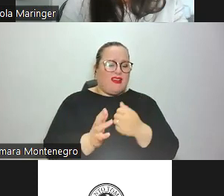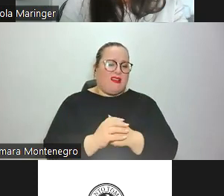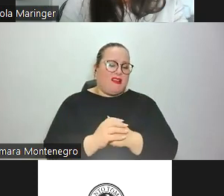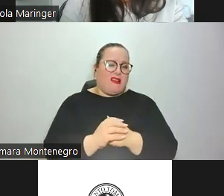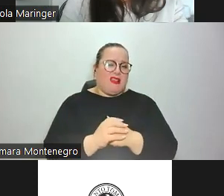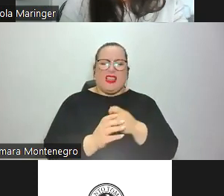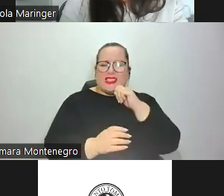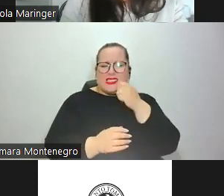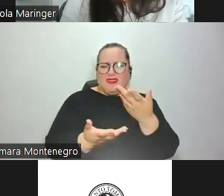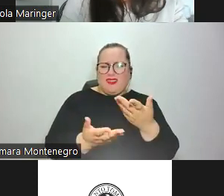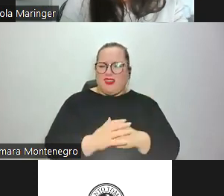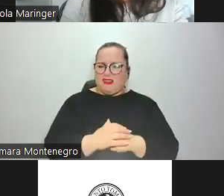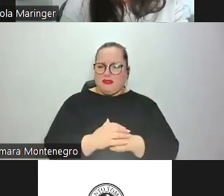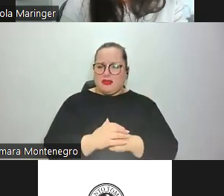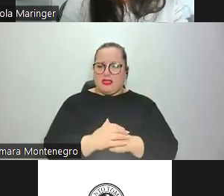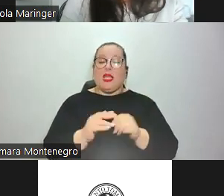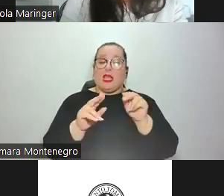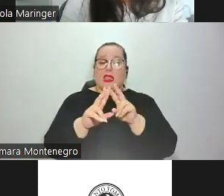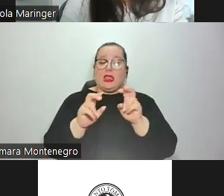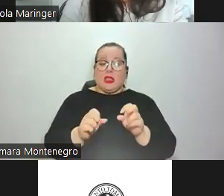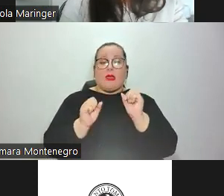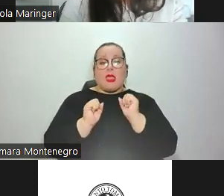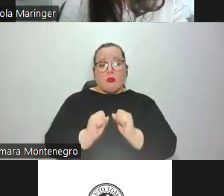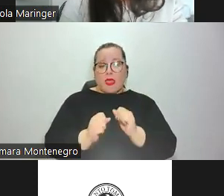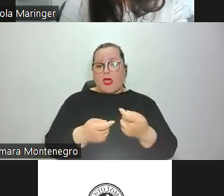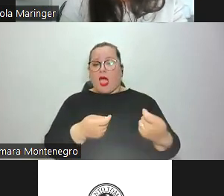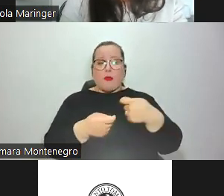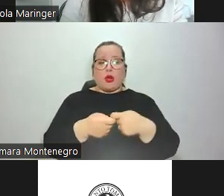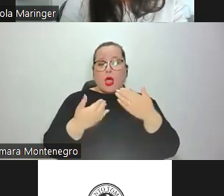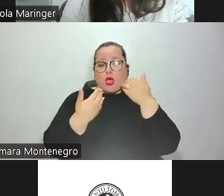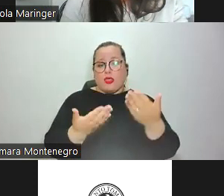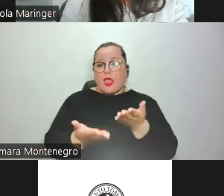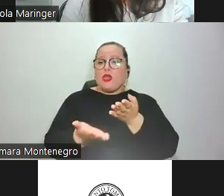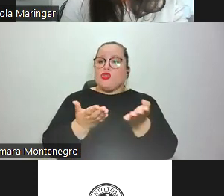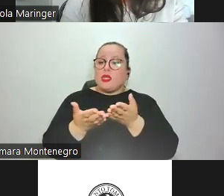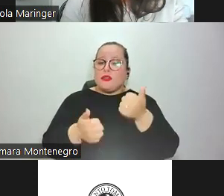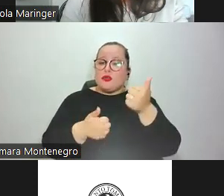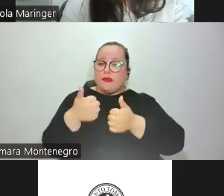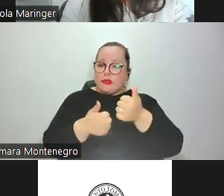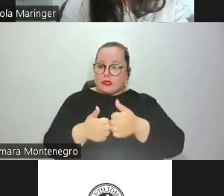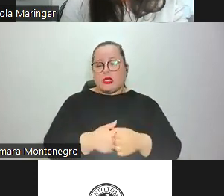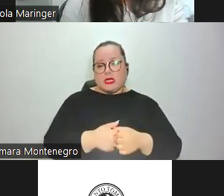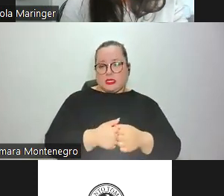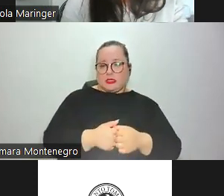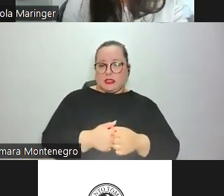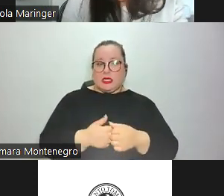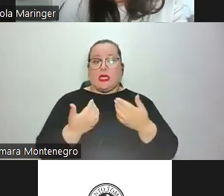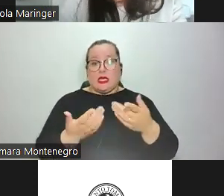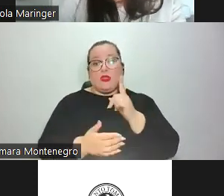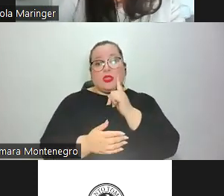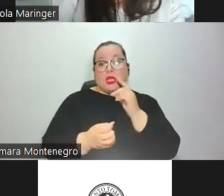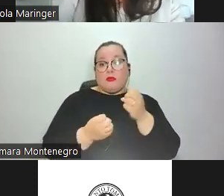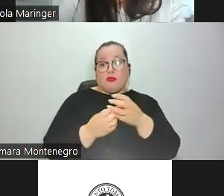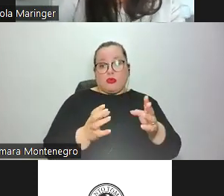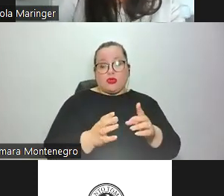¿De qué me estás hablando? Y es todo aquello que tú puedes aportar u ofrecer con tus servicios profesionales. Y esto tiene mucho que ver con el